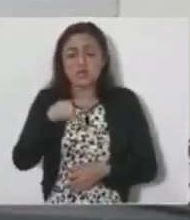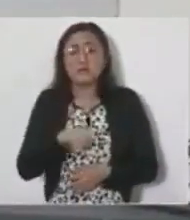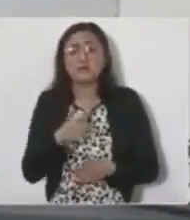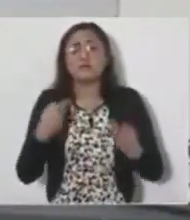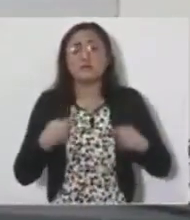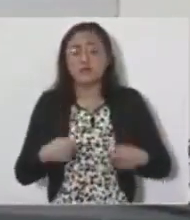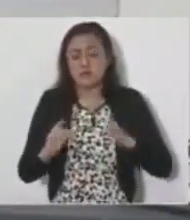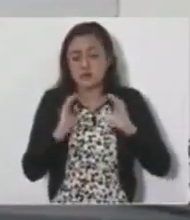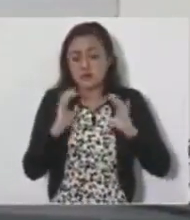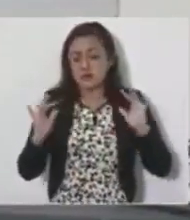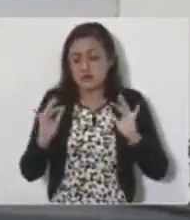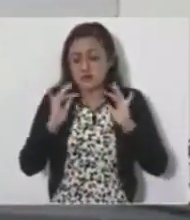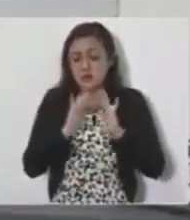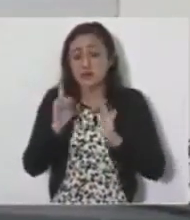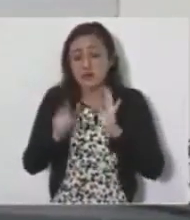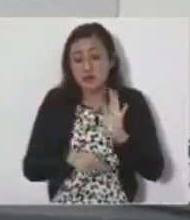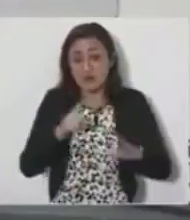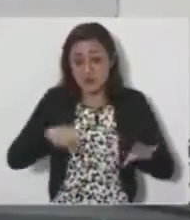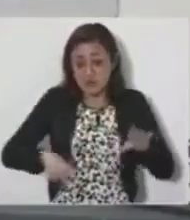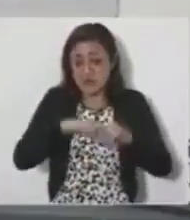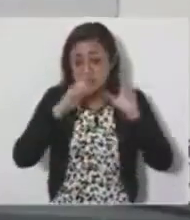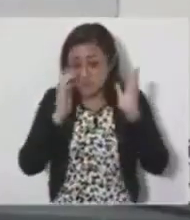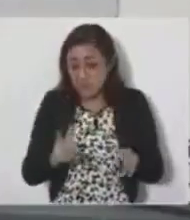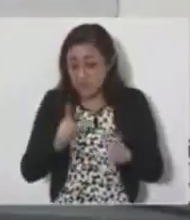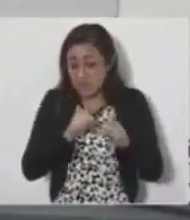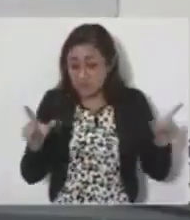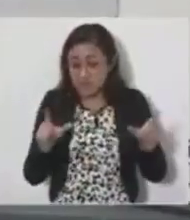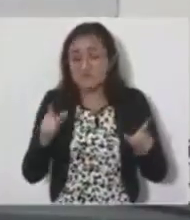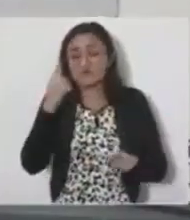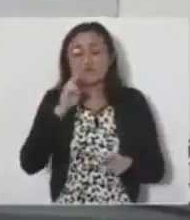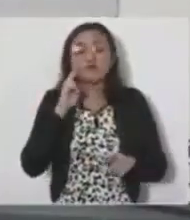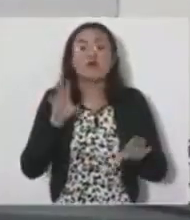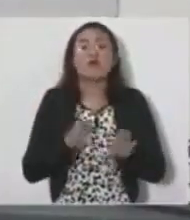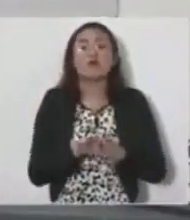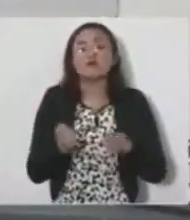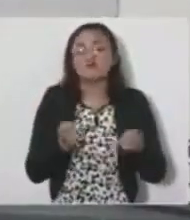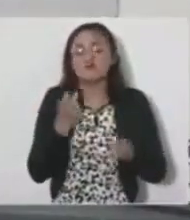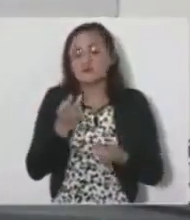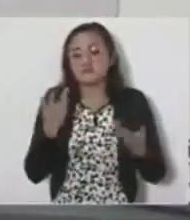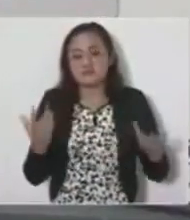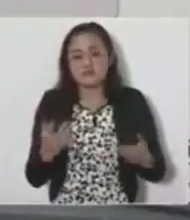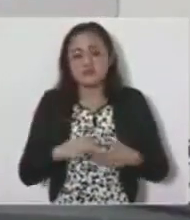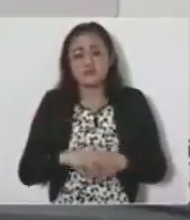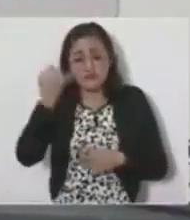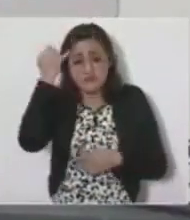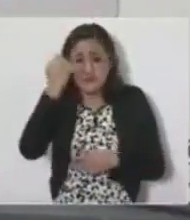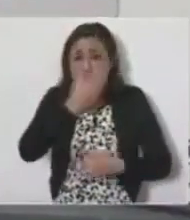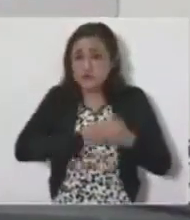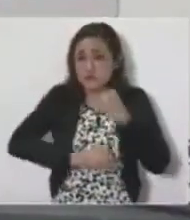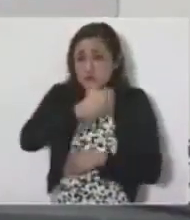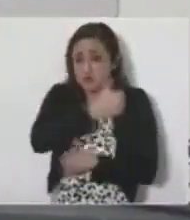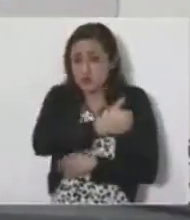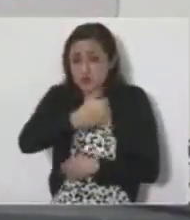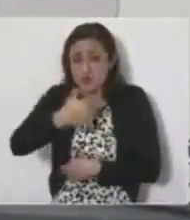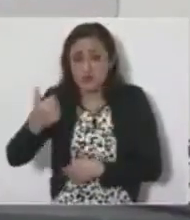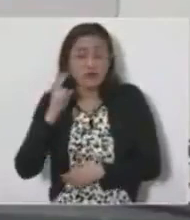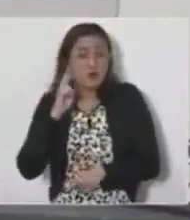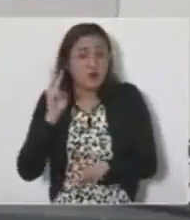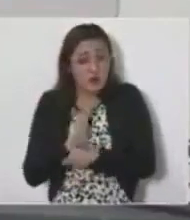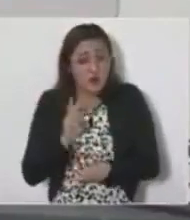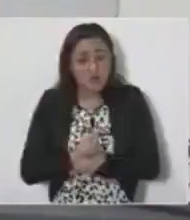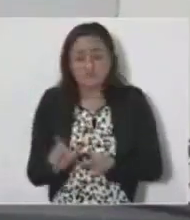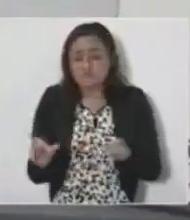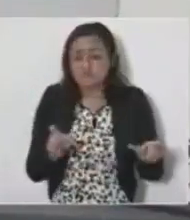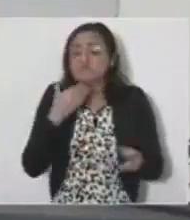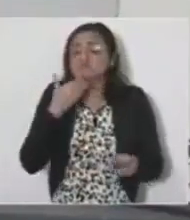medios de comunicación que quieran verificar una vez que ya está implementado todo esto para que vean Cómo se está manejando la idea es que todos y cada uno de estos operativos sean